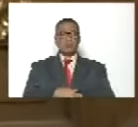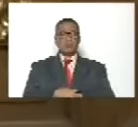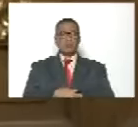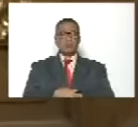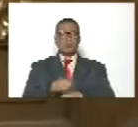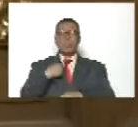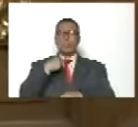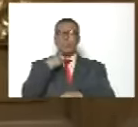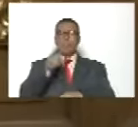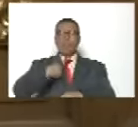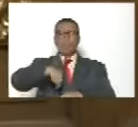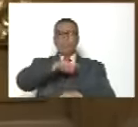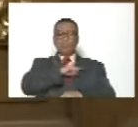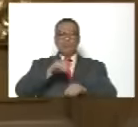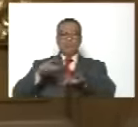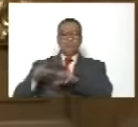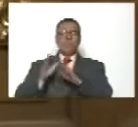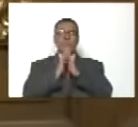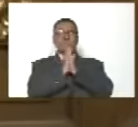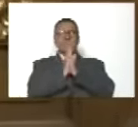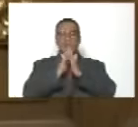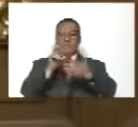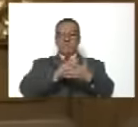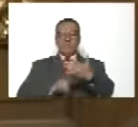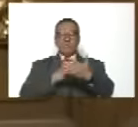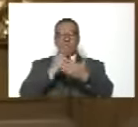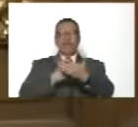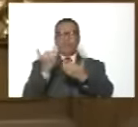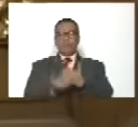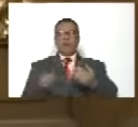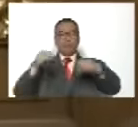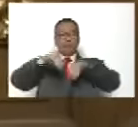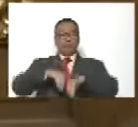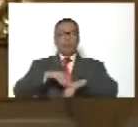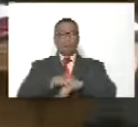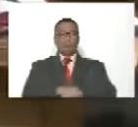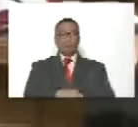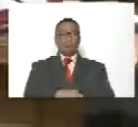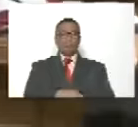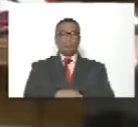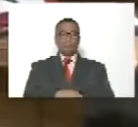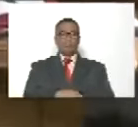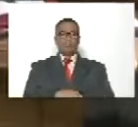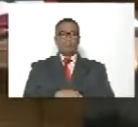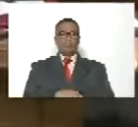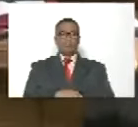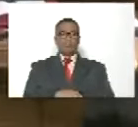Le pido a nuestra secretaría, por favor, que lean el proyecto de acuerdo.